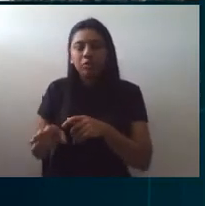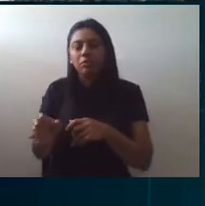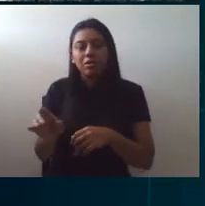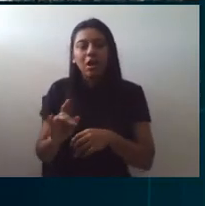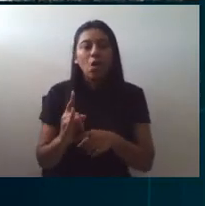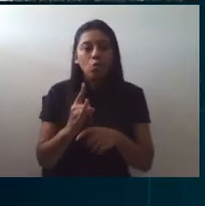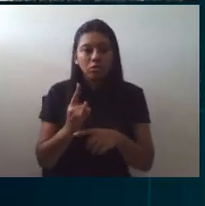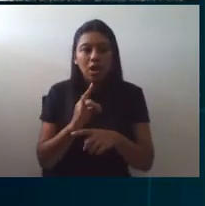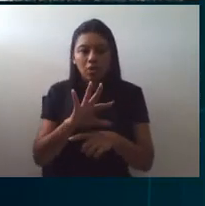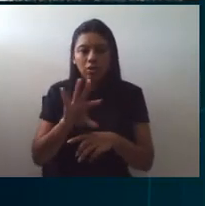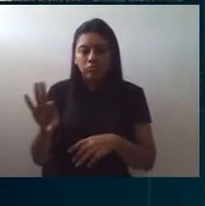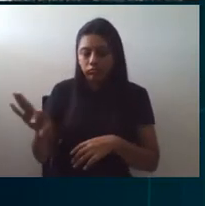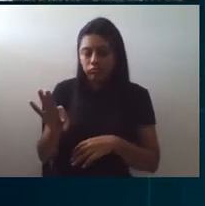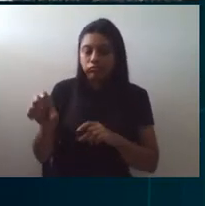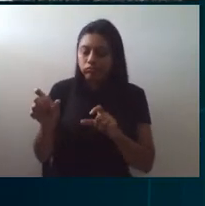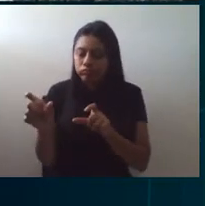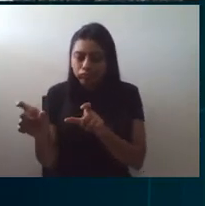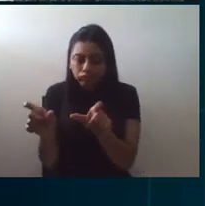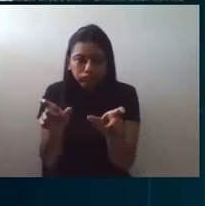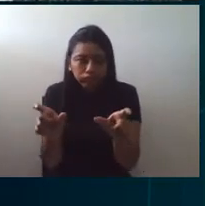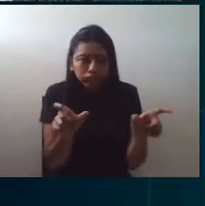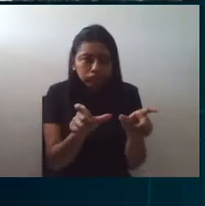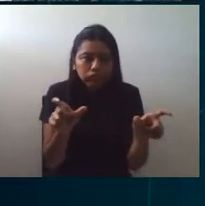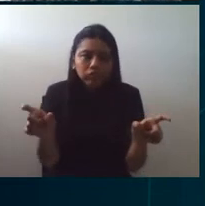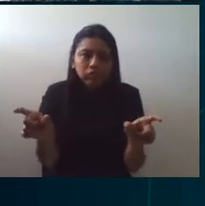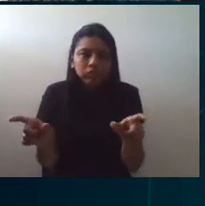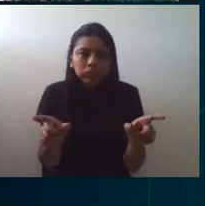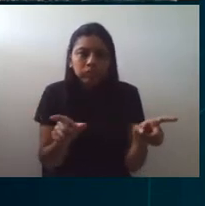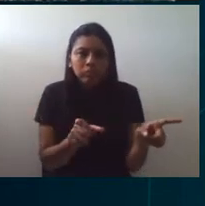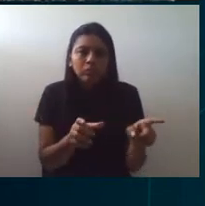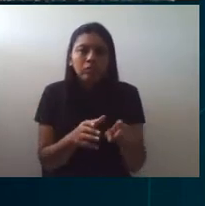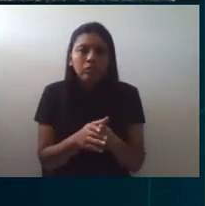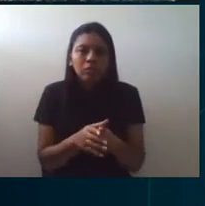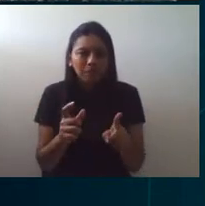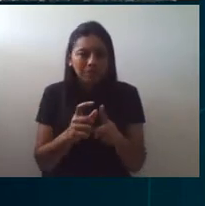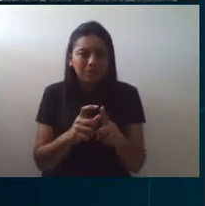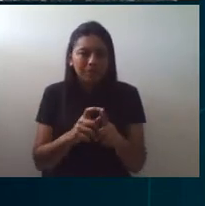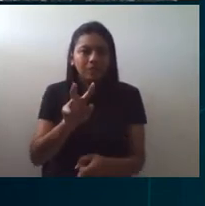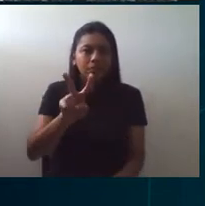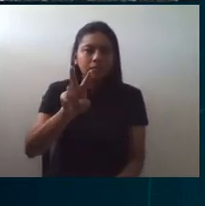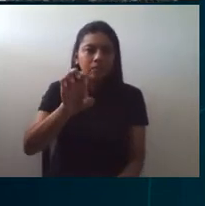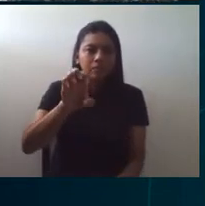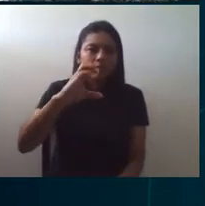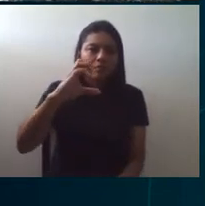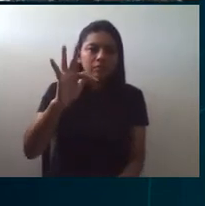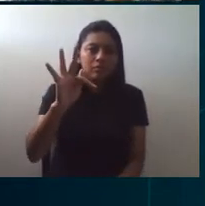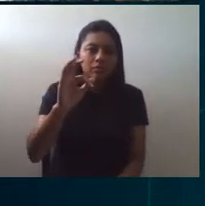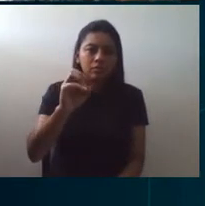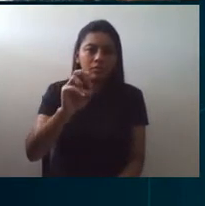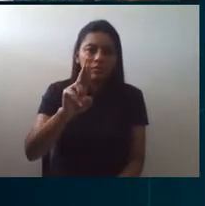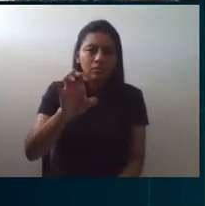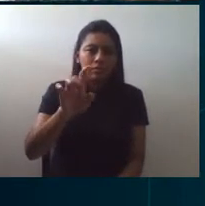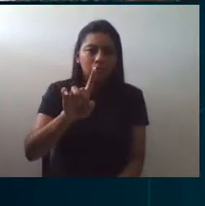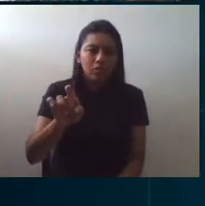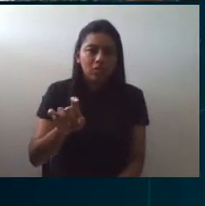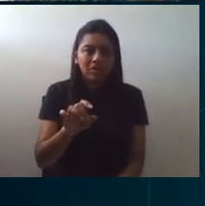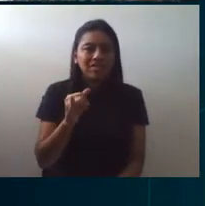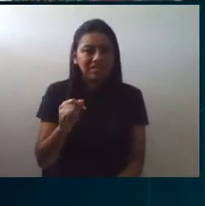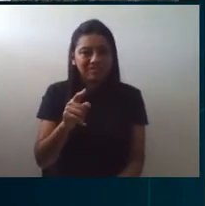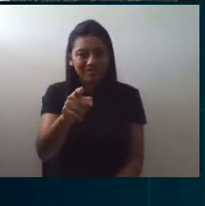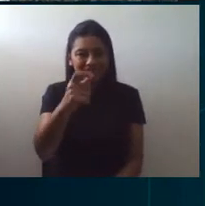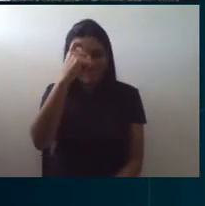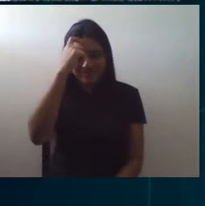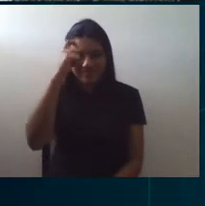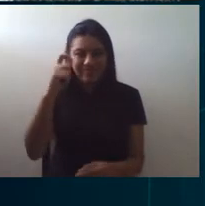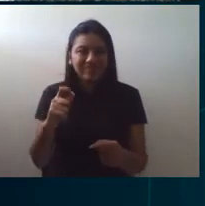es conformar los textos en manera de vectores y estos vectores, pues obviamente hay unos más repetidos que otros, ¿cierto? Para que tengan ese concepto ahora que les esté